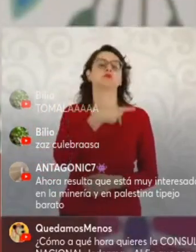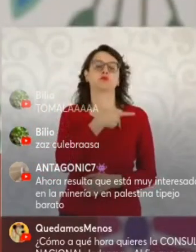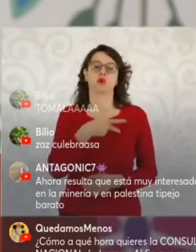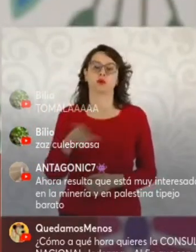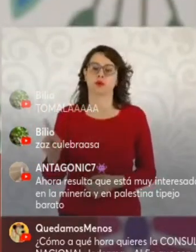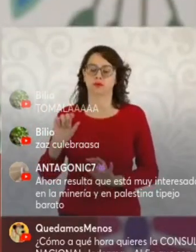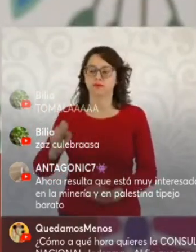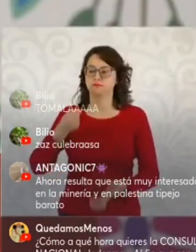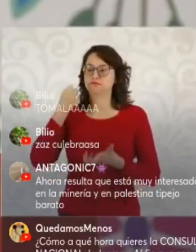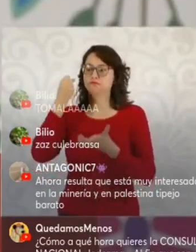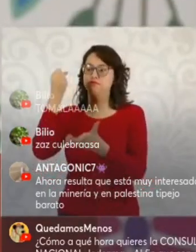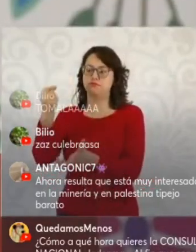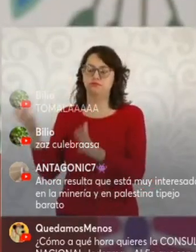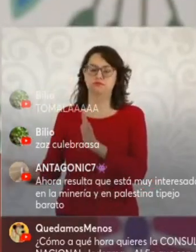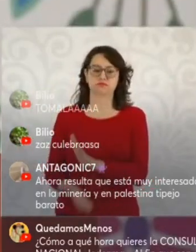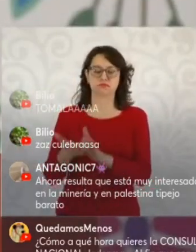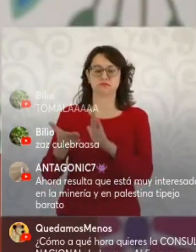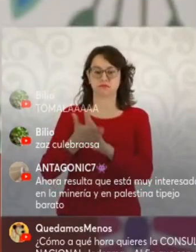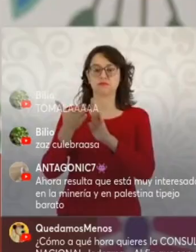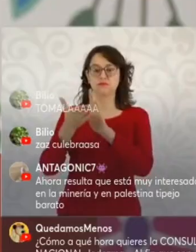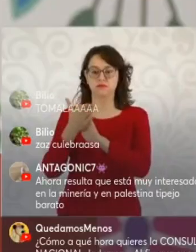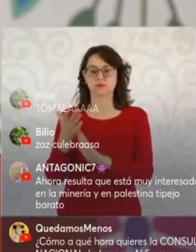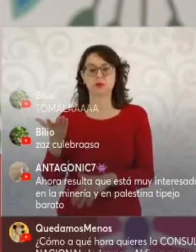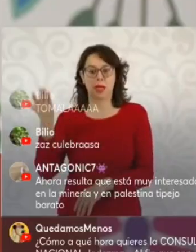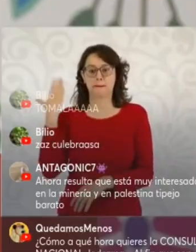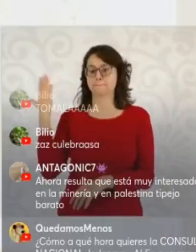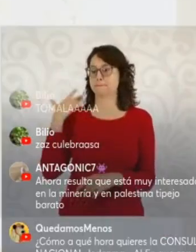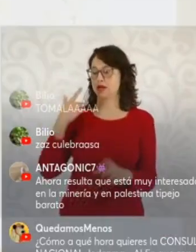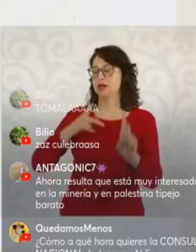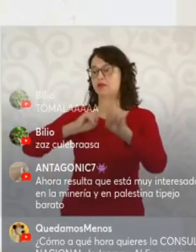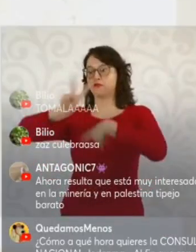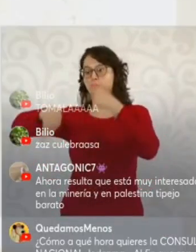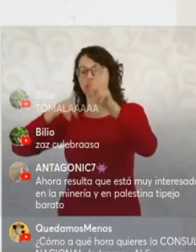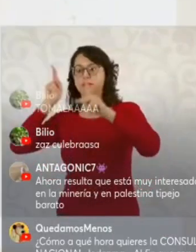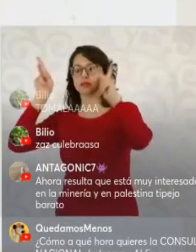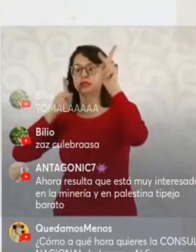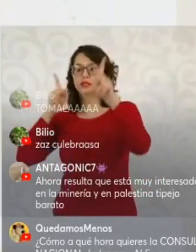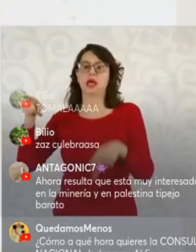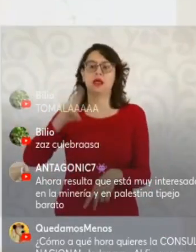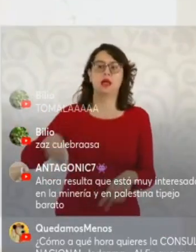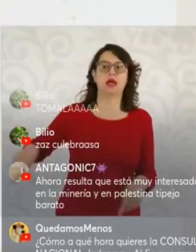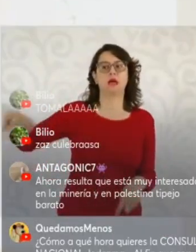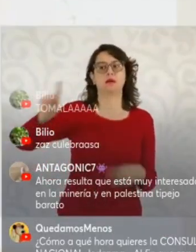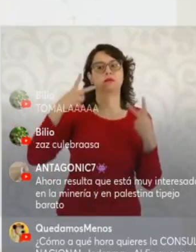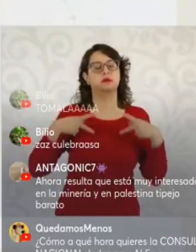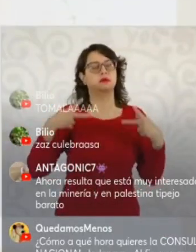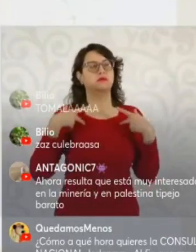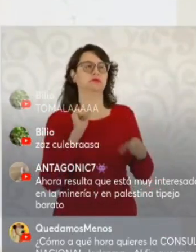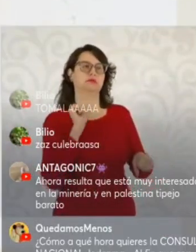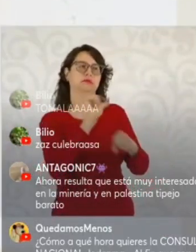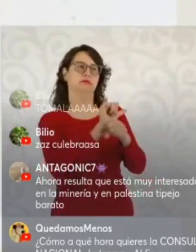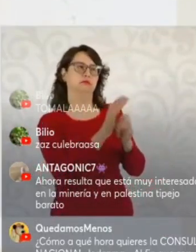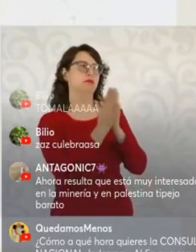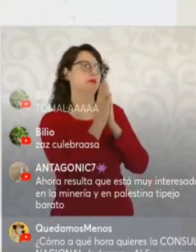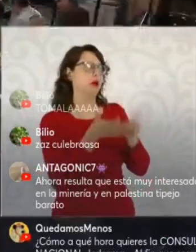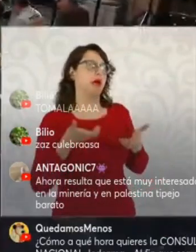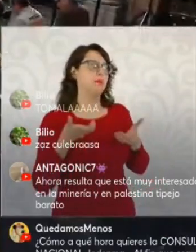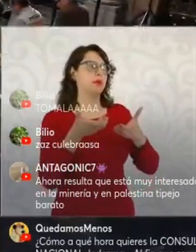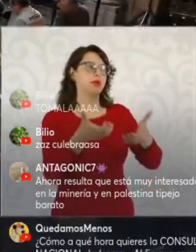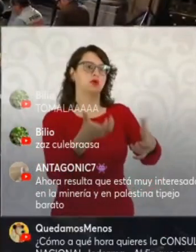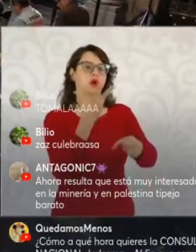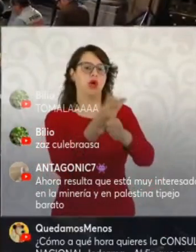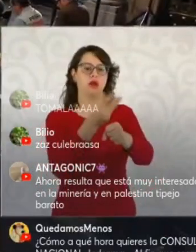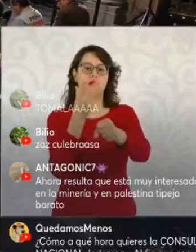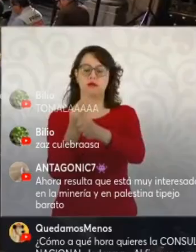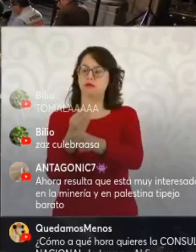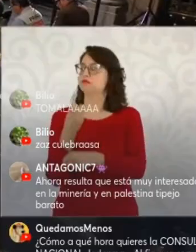fuimos, la demanda mayor fue caminos, que se arreglaran los caminos, se mejoraran y algunos nuevos caminos. Y esto va a quedar